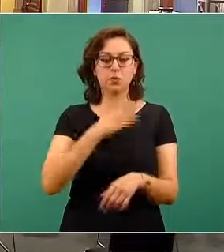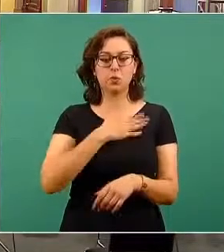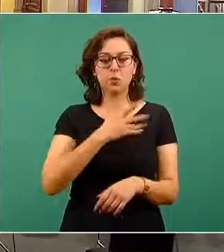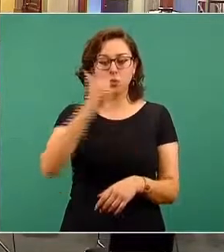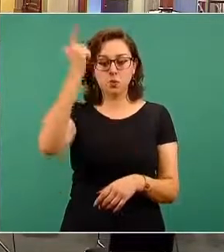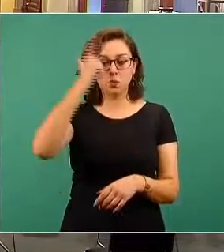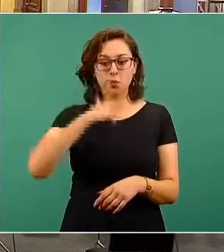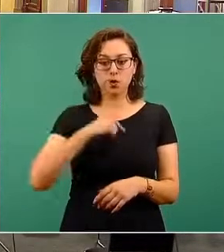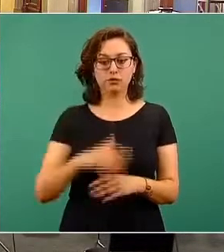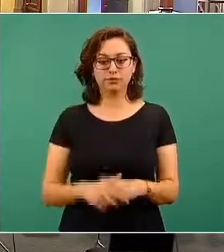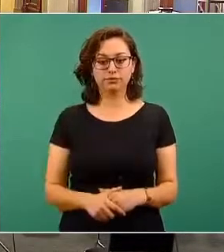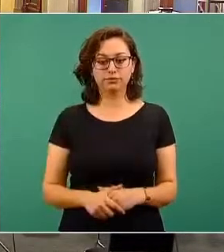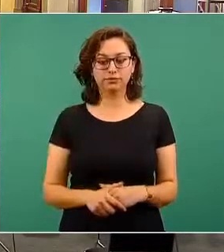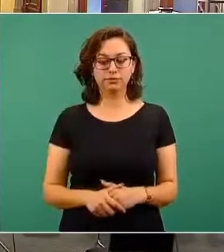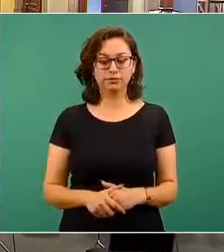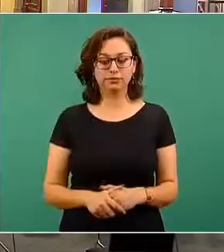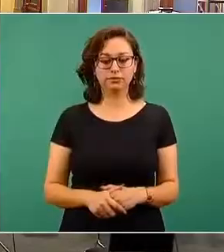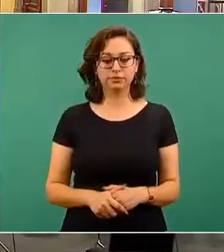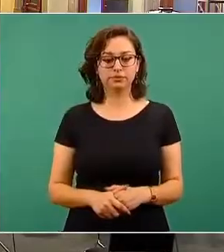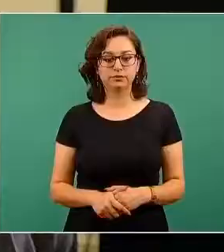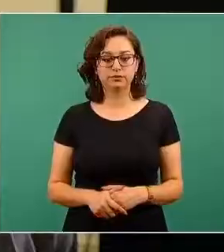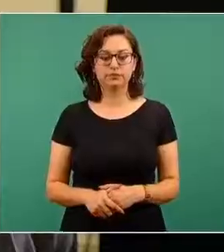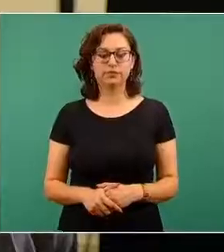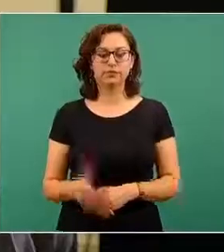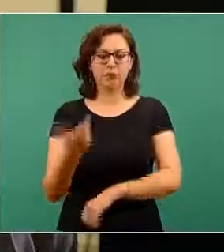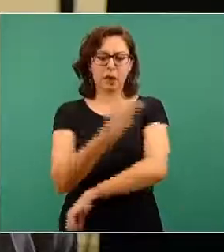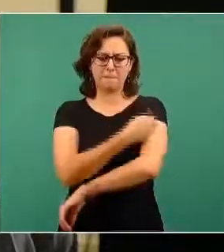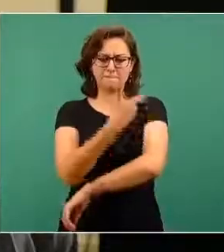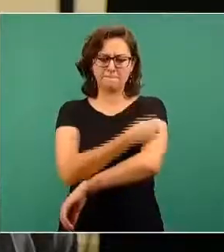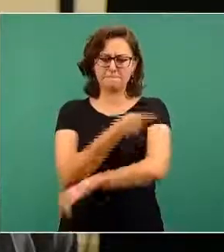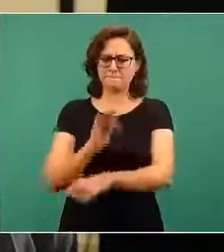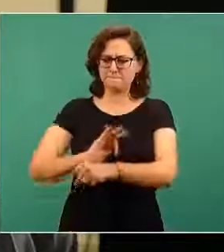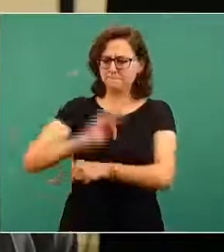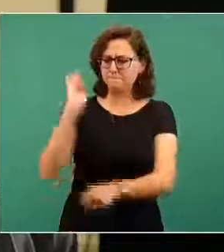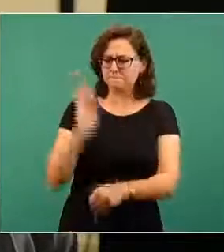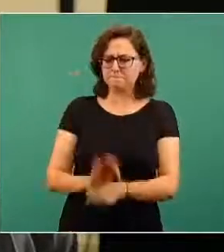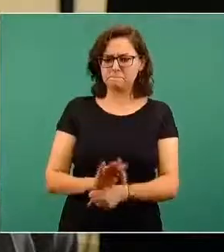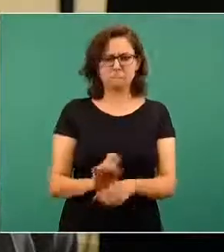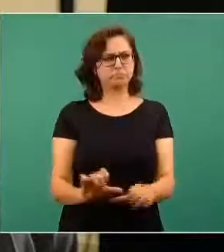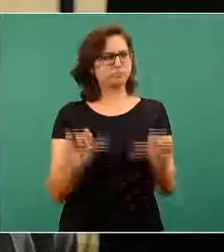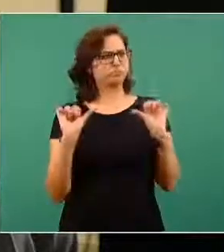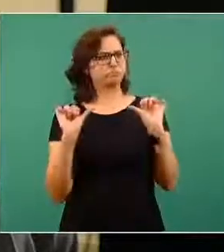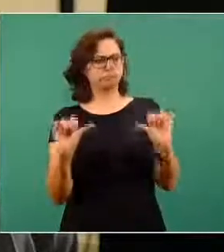pregunta sobre el asunto de la inmunidad de las vacunas. Ha generado